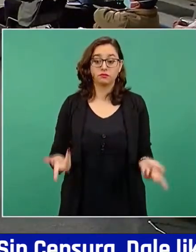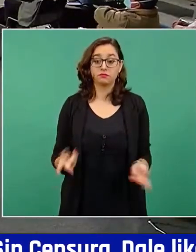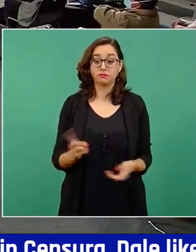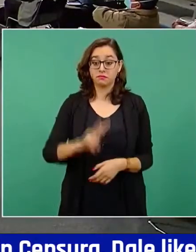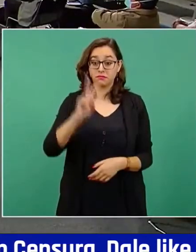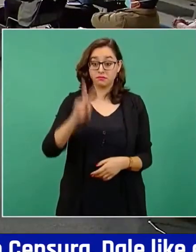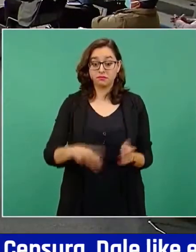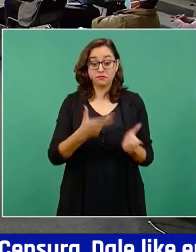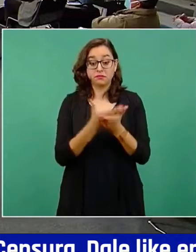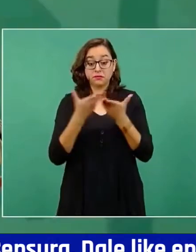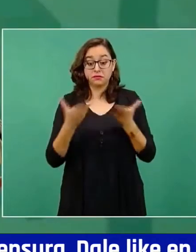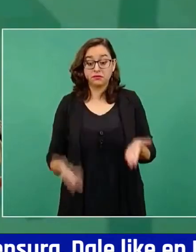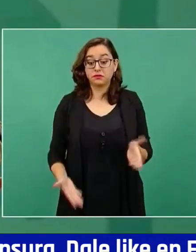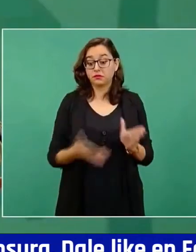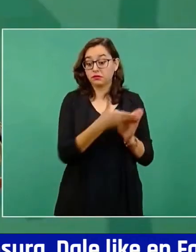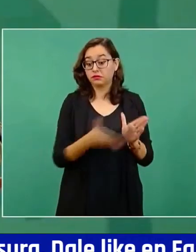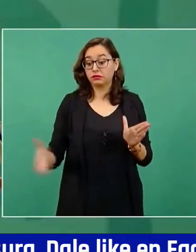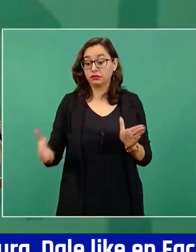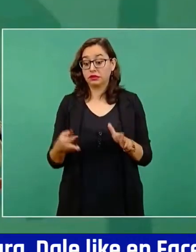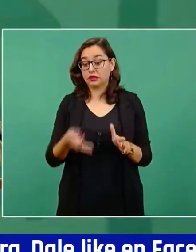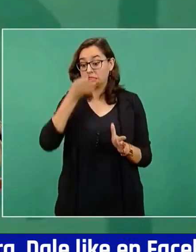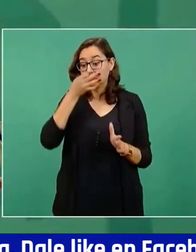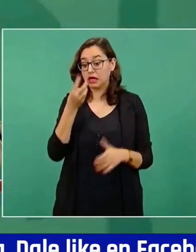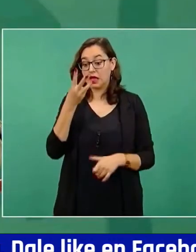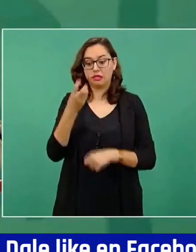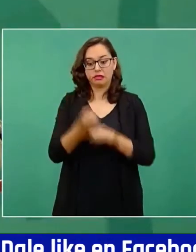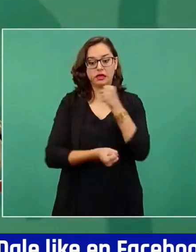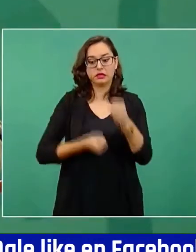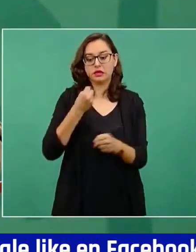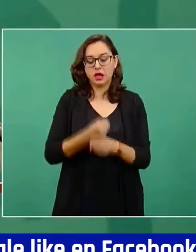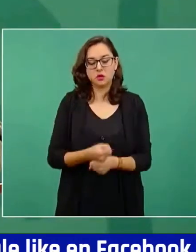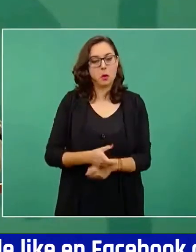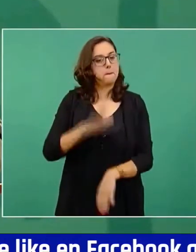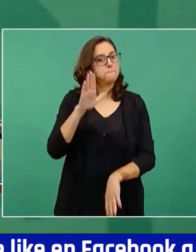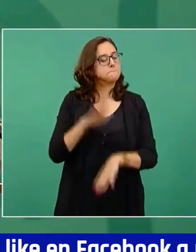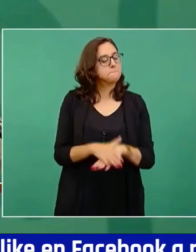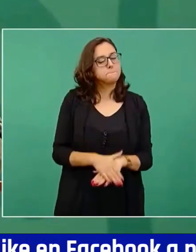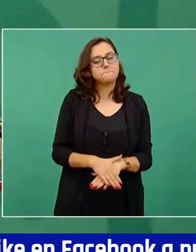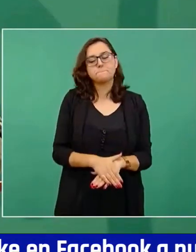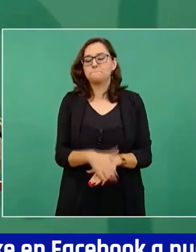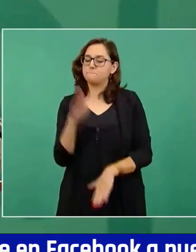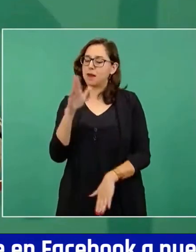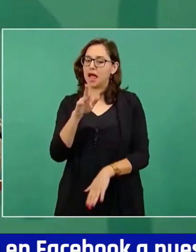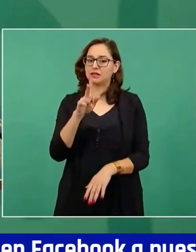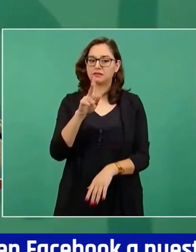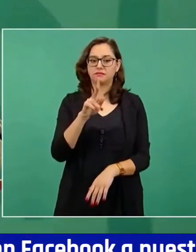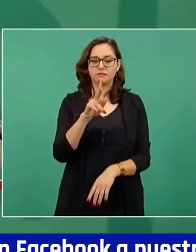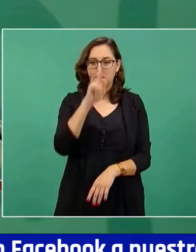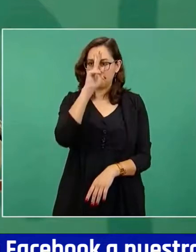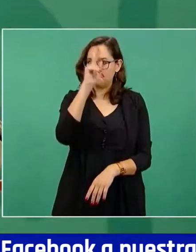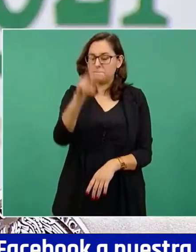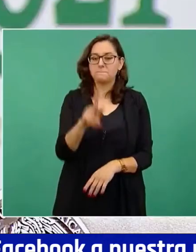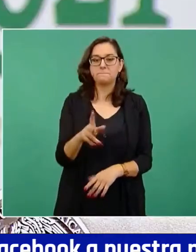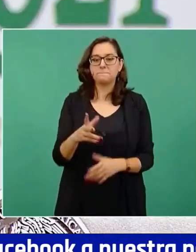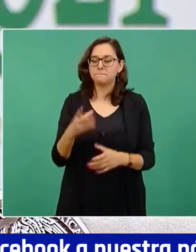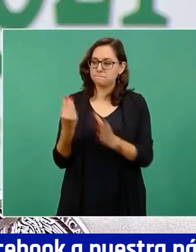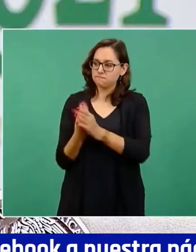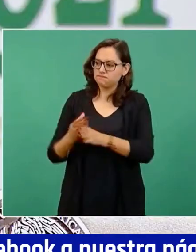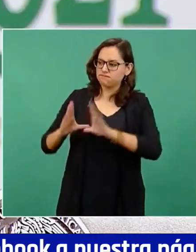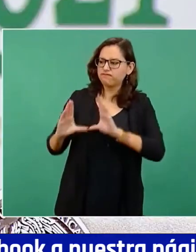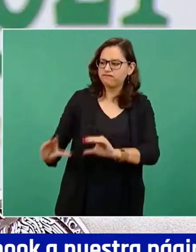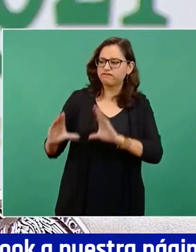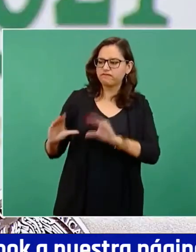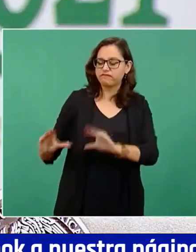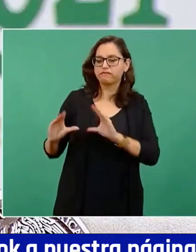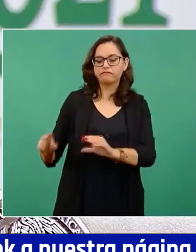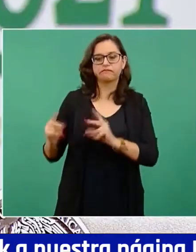todavía más directa la orden de no violentar los derechos